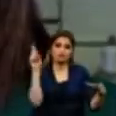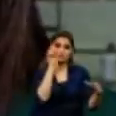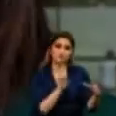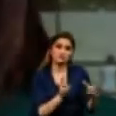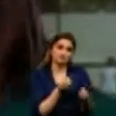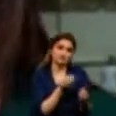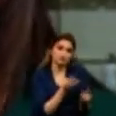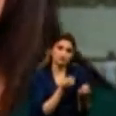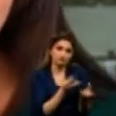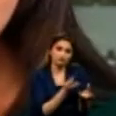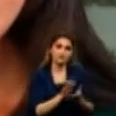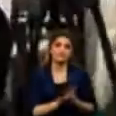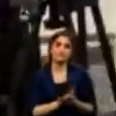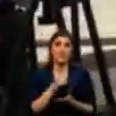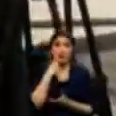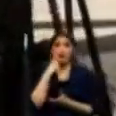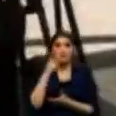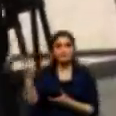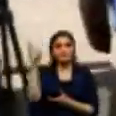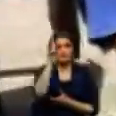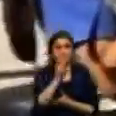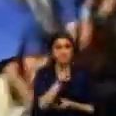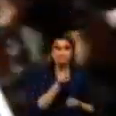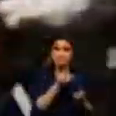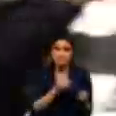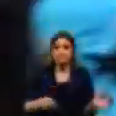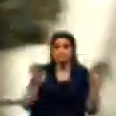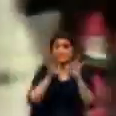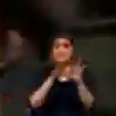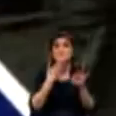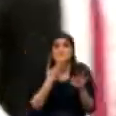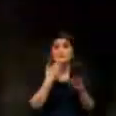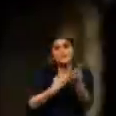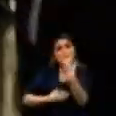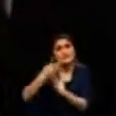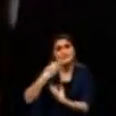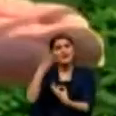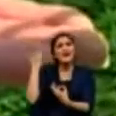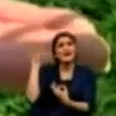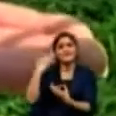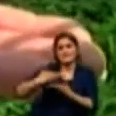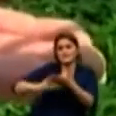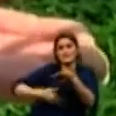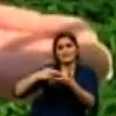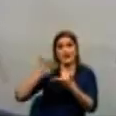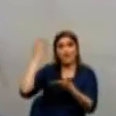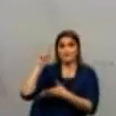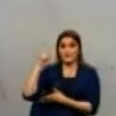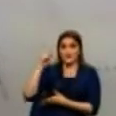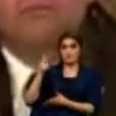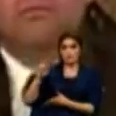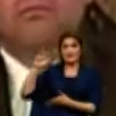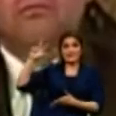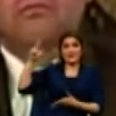perito Roberto Mesa asista a la comisión y, si es posible, colabore con la reconstrucción del tercer informe. Este documento, ahora